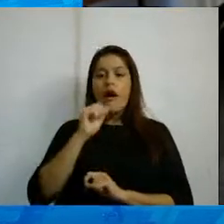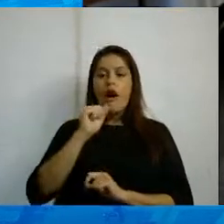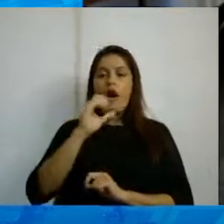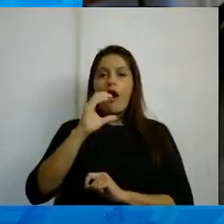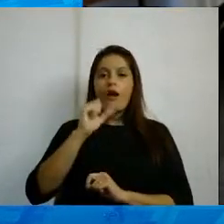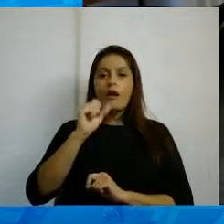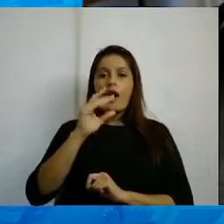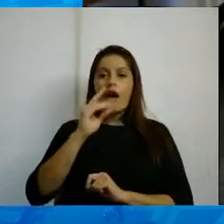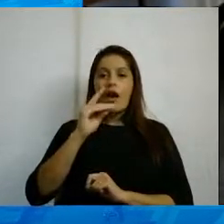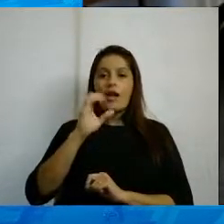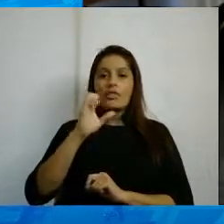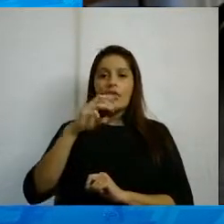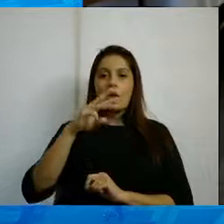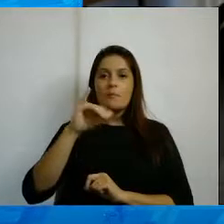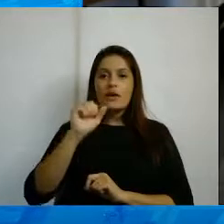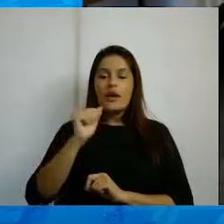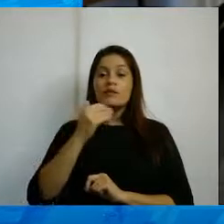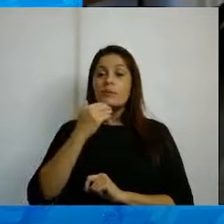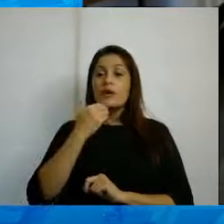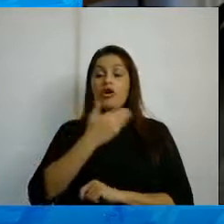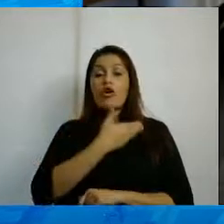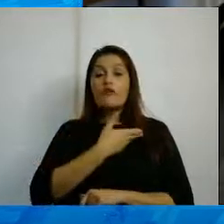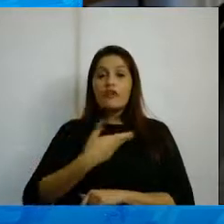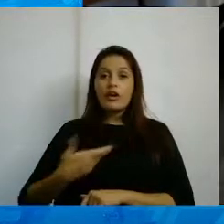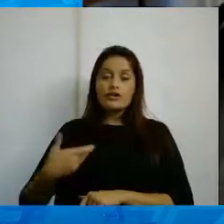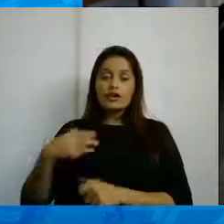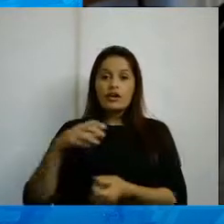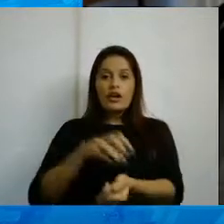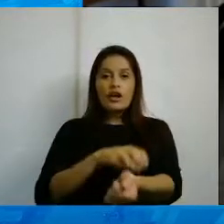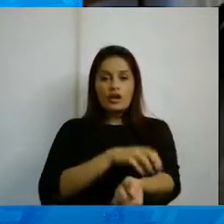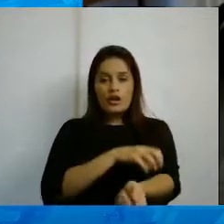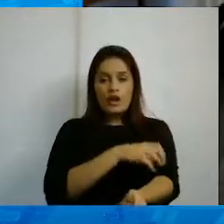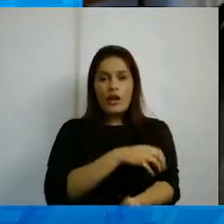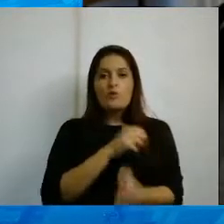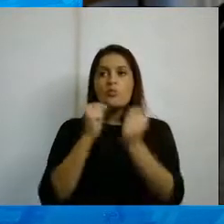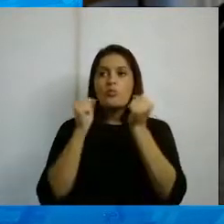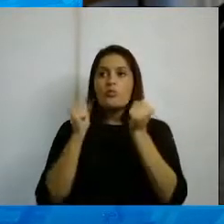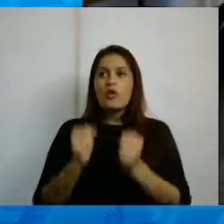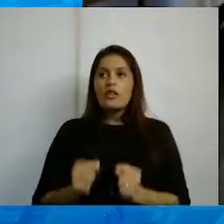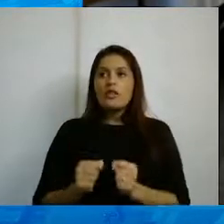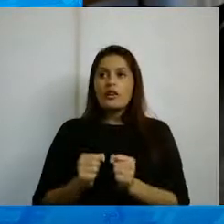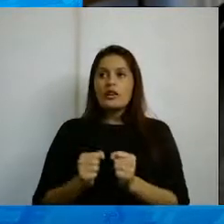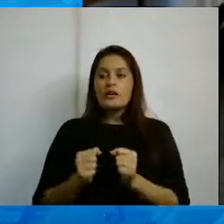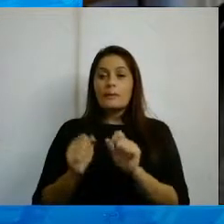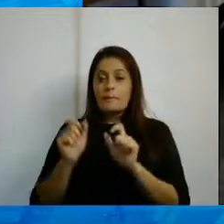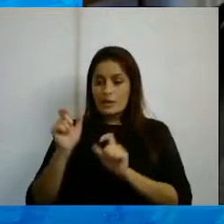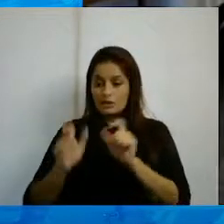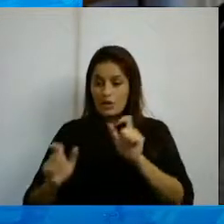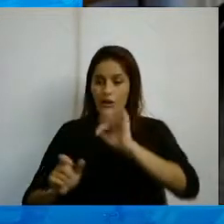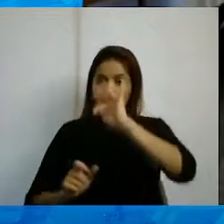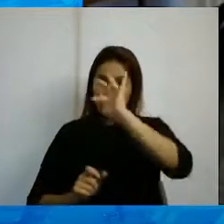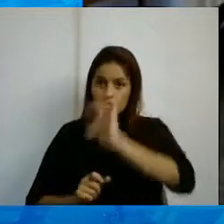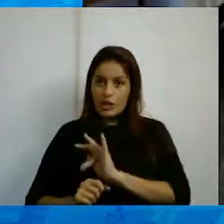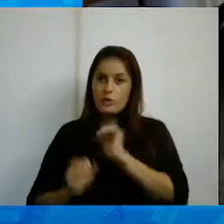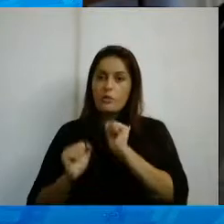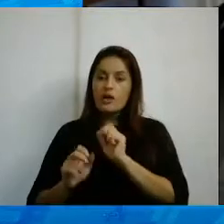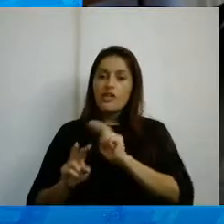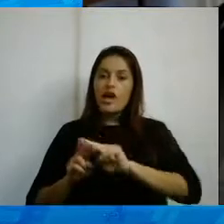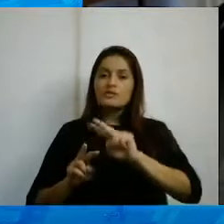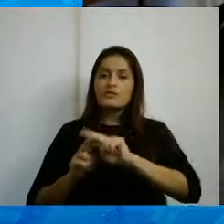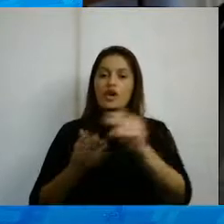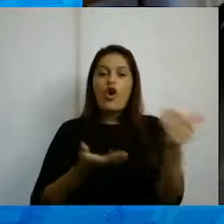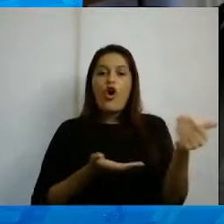través del gobierno regional, para que funcionarios puedan hacer esto del cobro, la recuperación de licencias médicas, y también